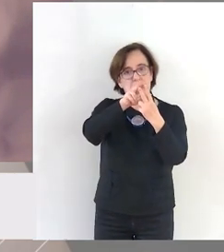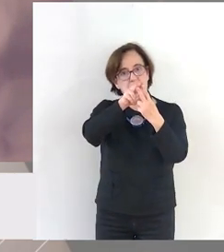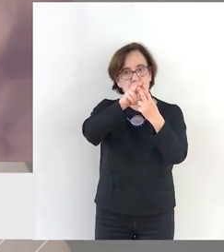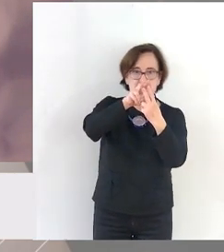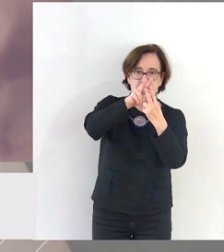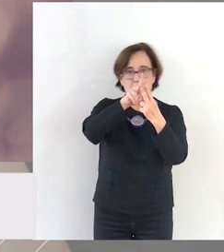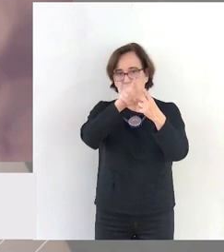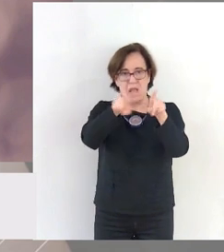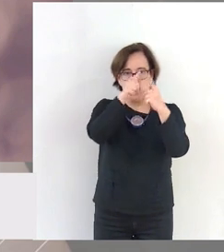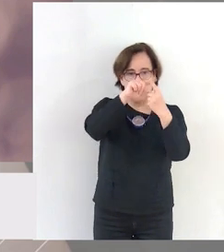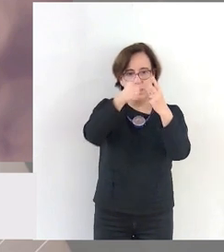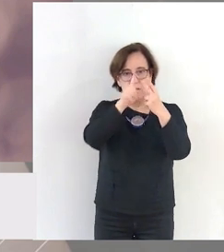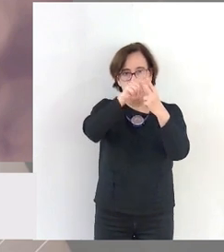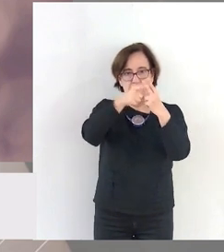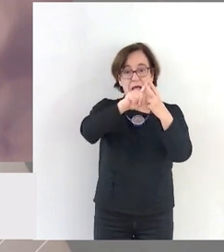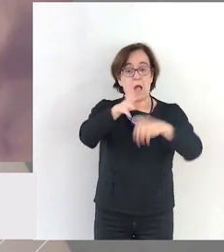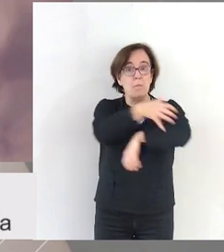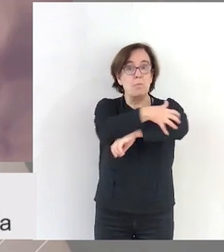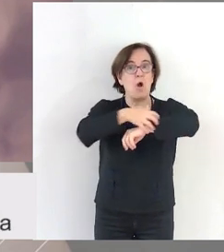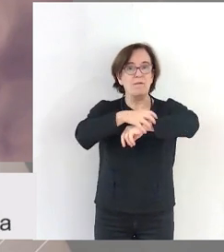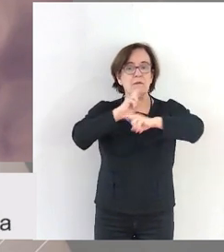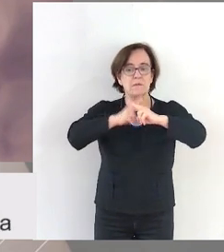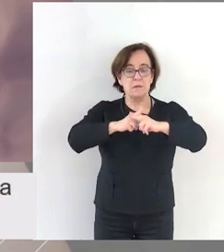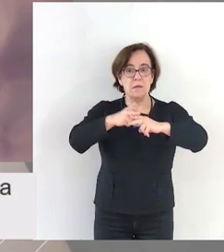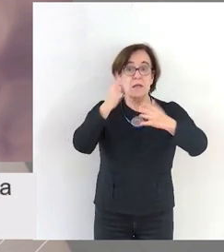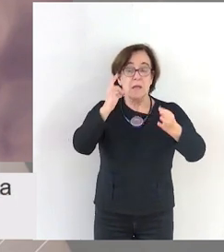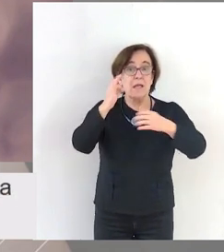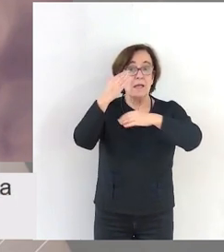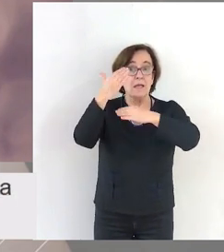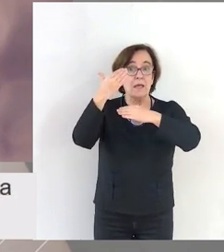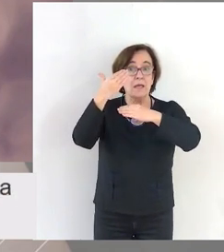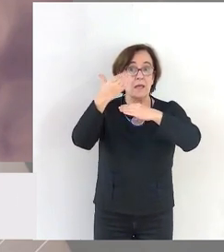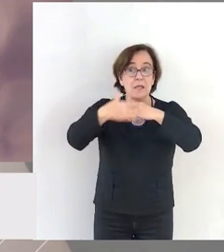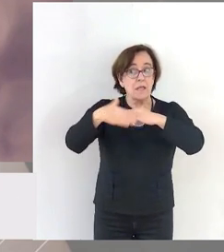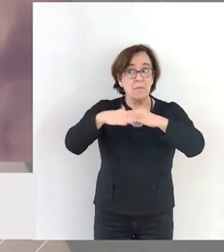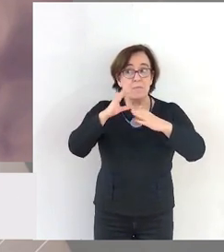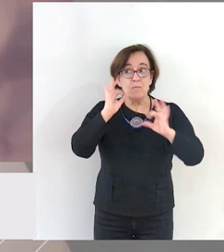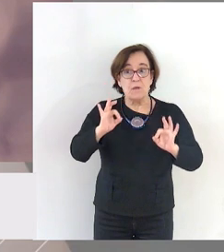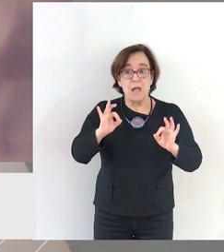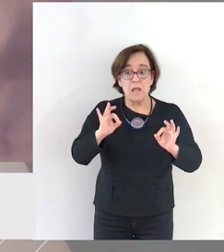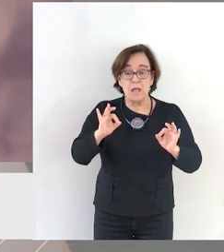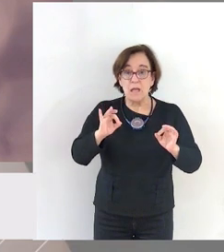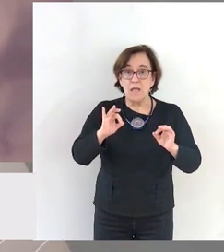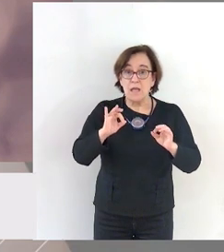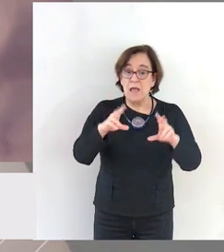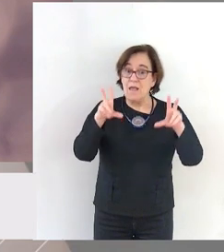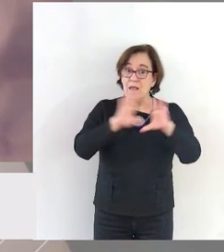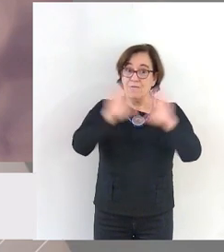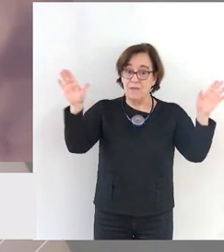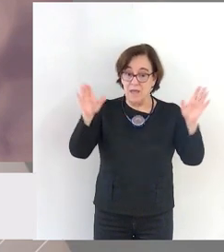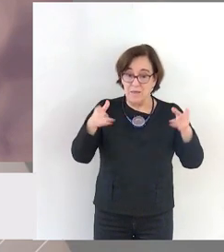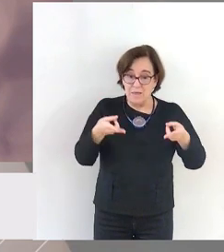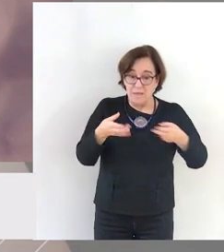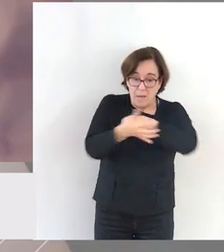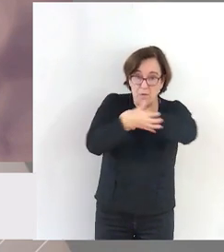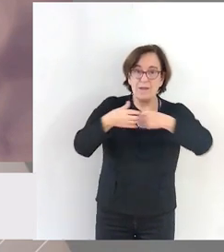último término la pobreza lo que es es limitación el salir de la pobreza lo que significa es libertad